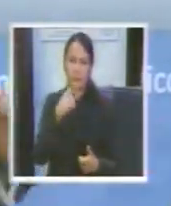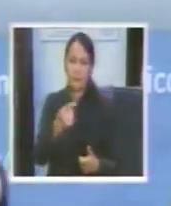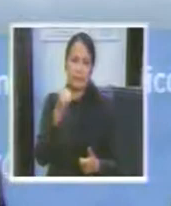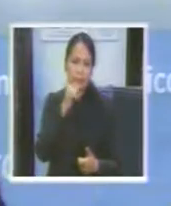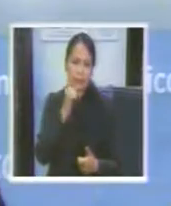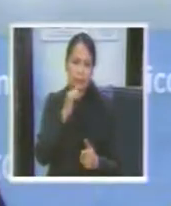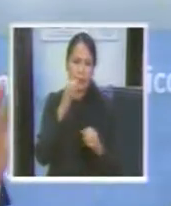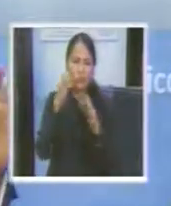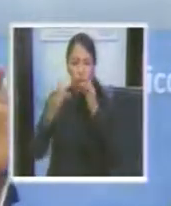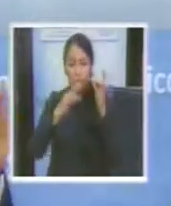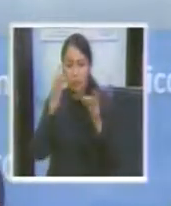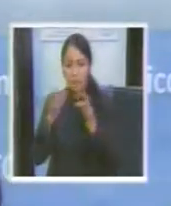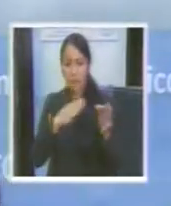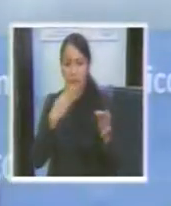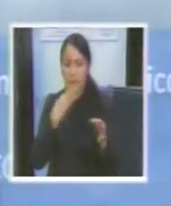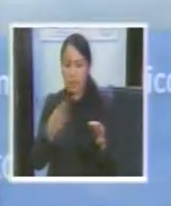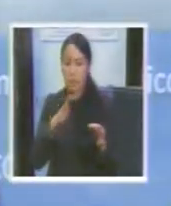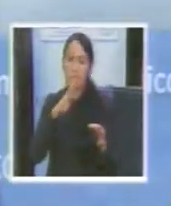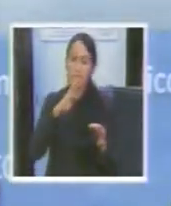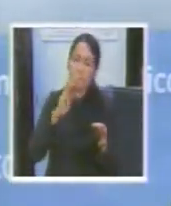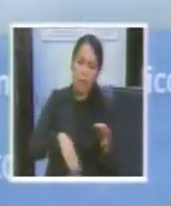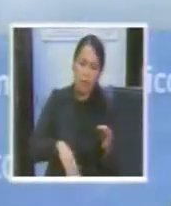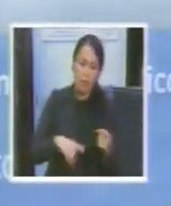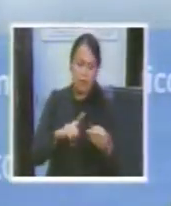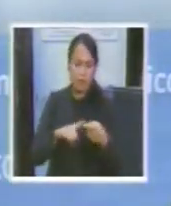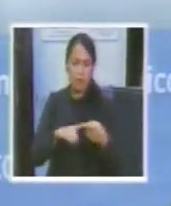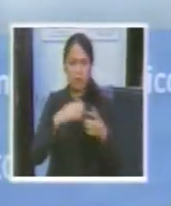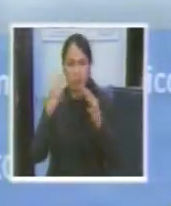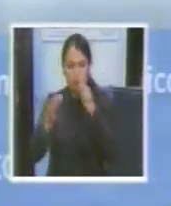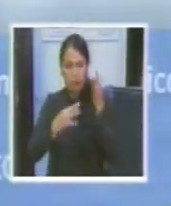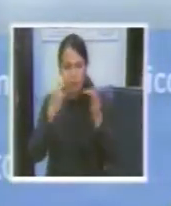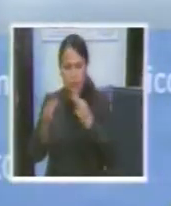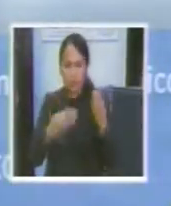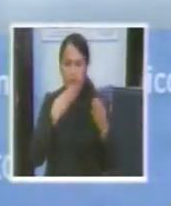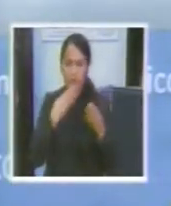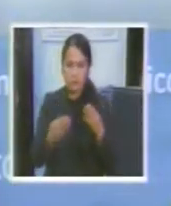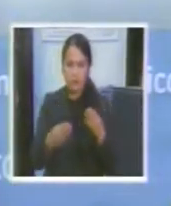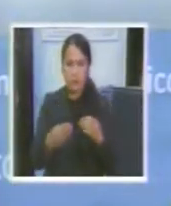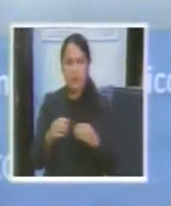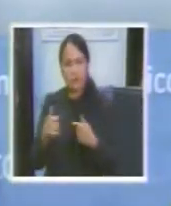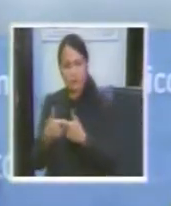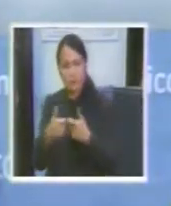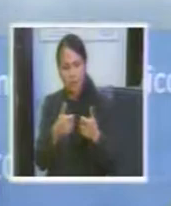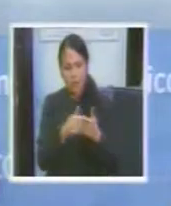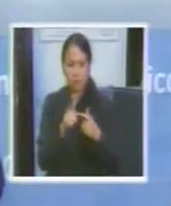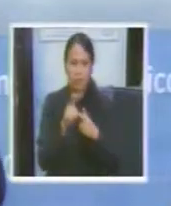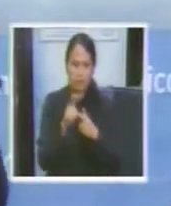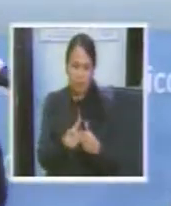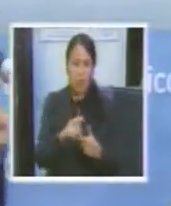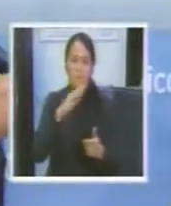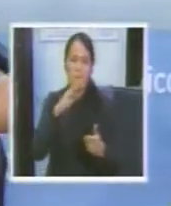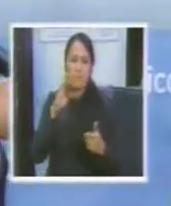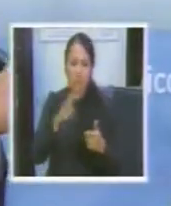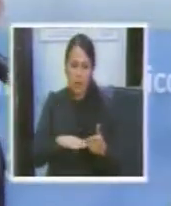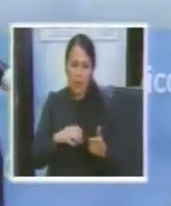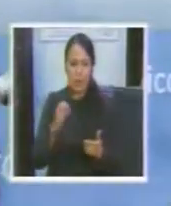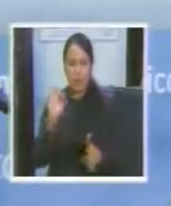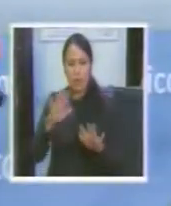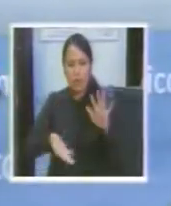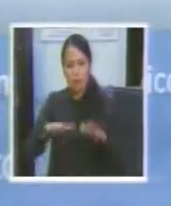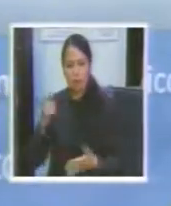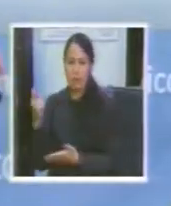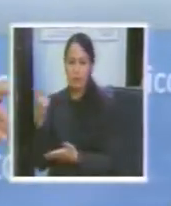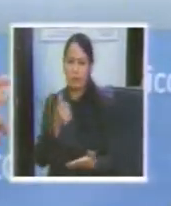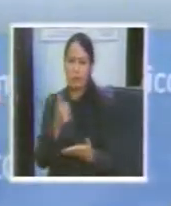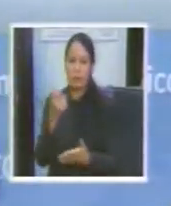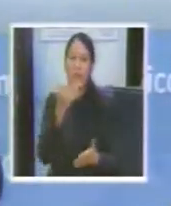buena y una mala. La buena es que la cooperación sigue. La mala es que dejan de aportar determinados capitales para